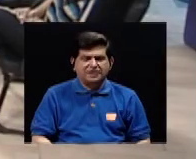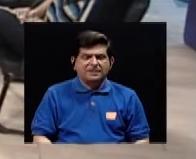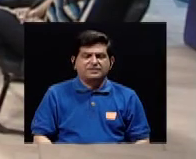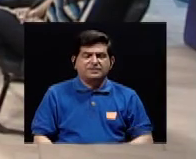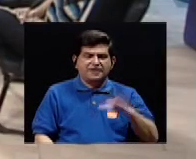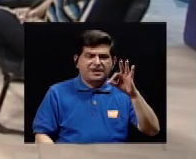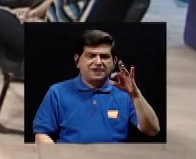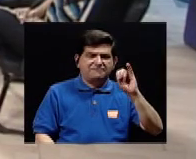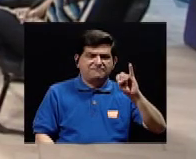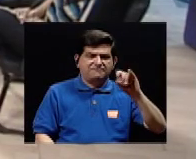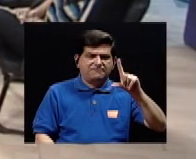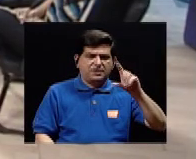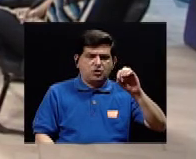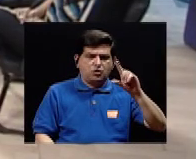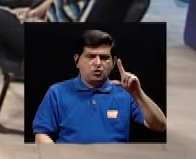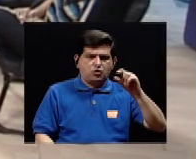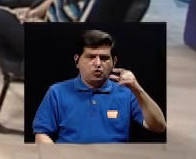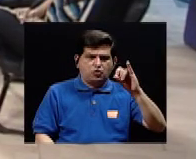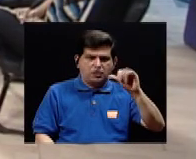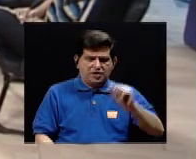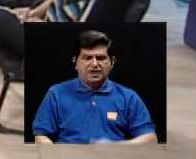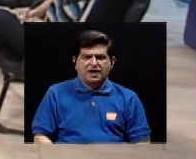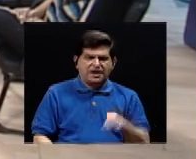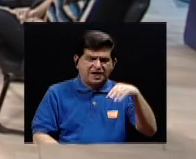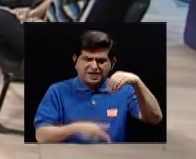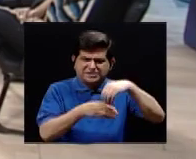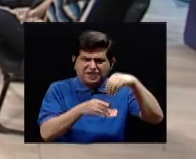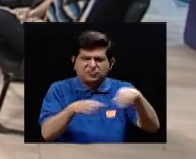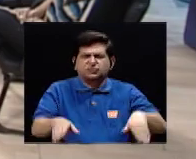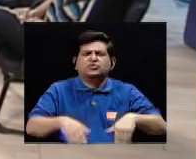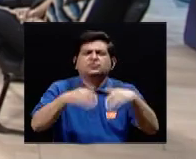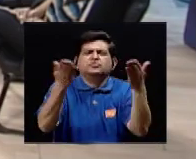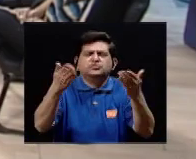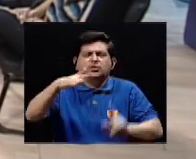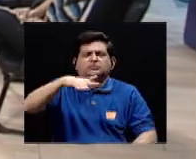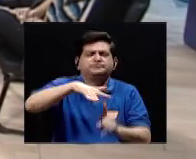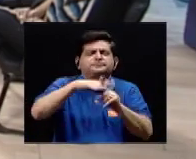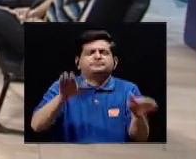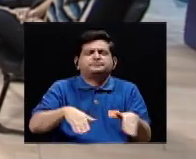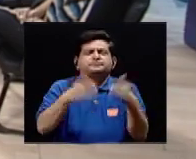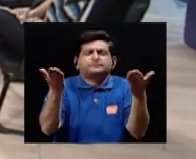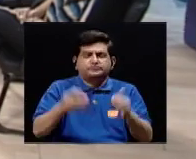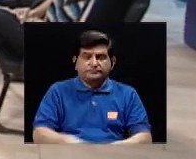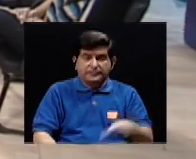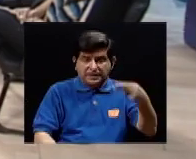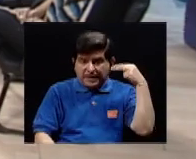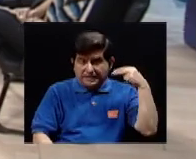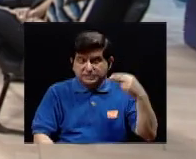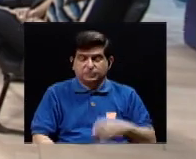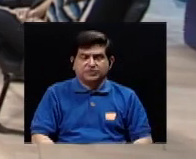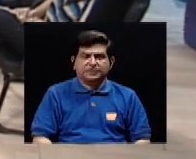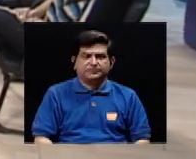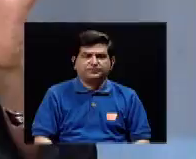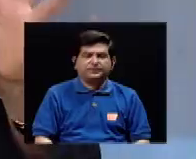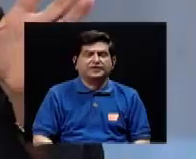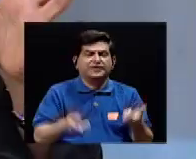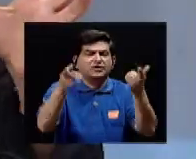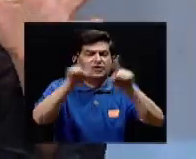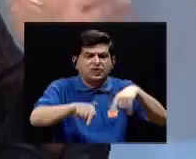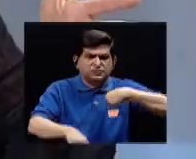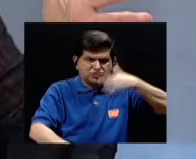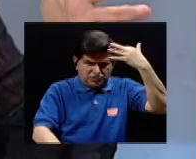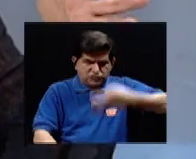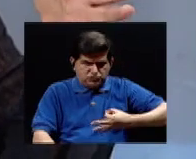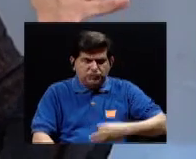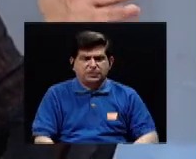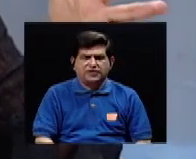la filología. ¿Cómo fue ese aporte de Mauricio? ¿Cómo pareció, bueno, en la historia? Lo que pasa es que